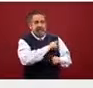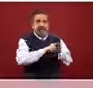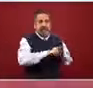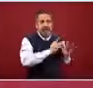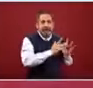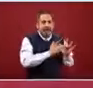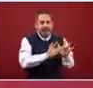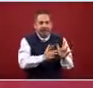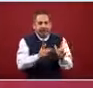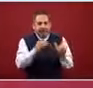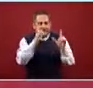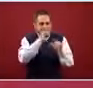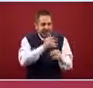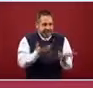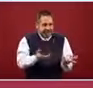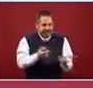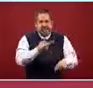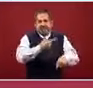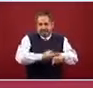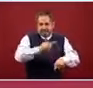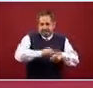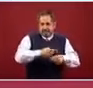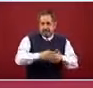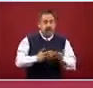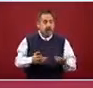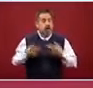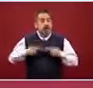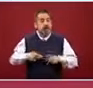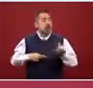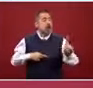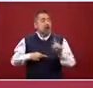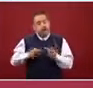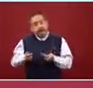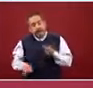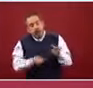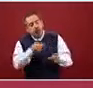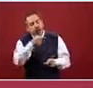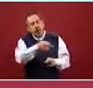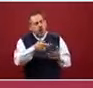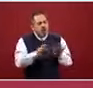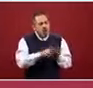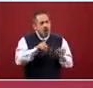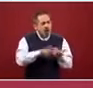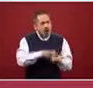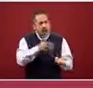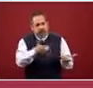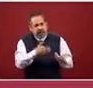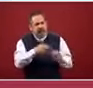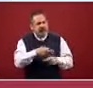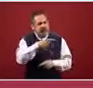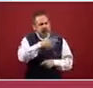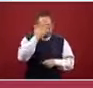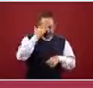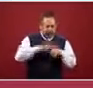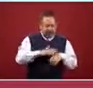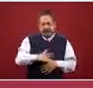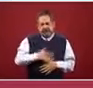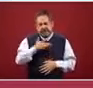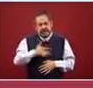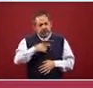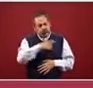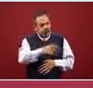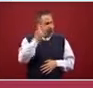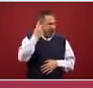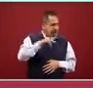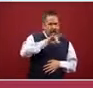estudio epidemiológico del caso, se interroga al paciente, a la paciente, se le pregunta que haga memoria, si